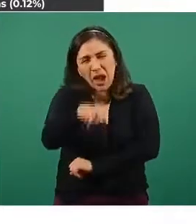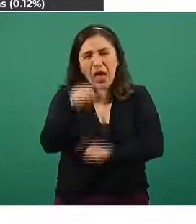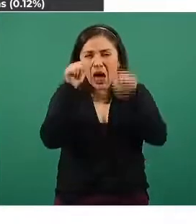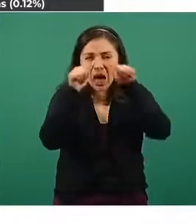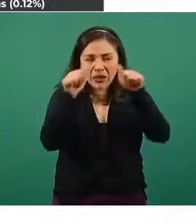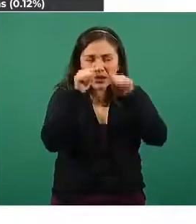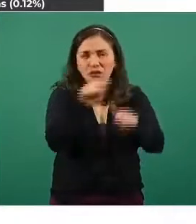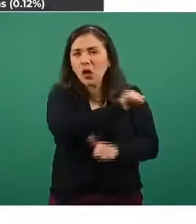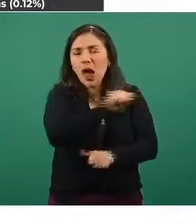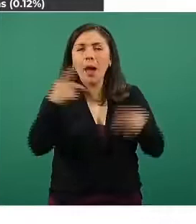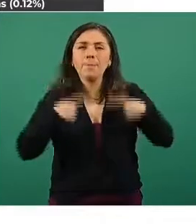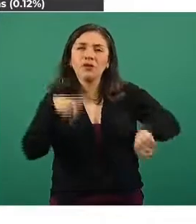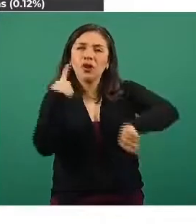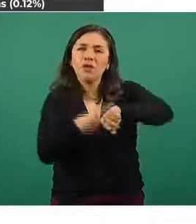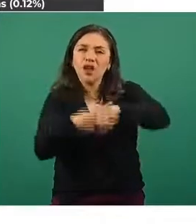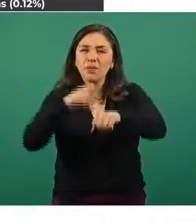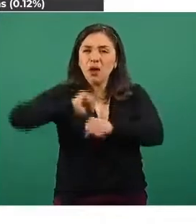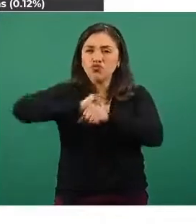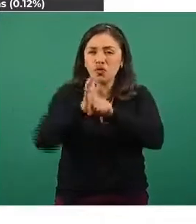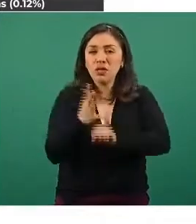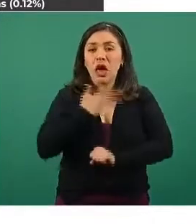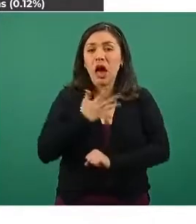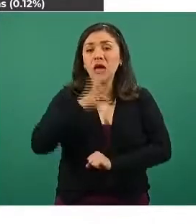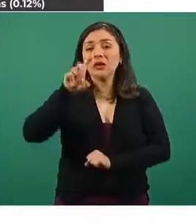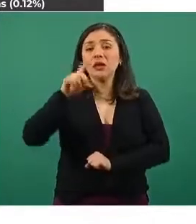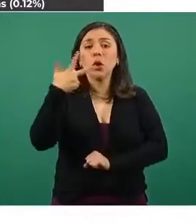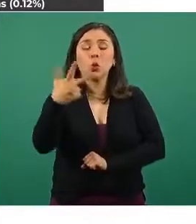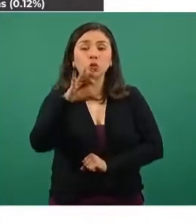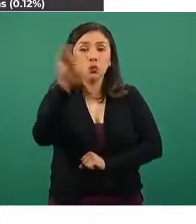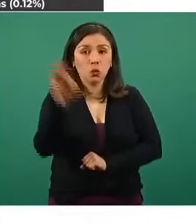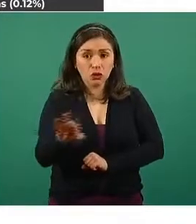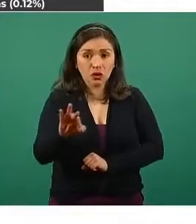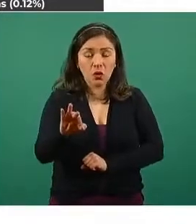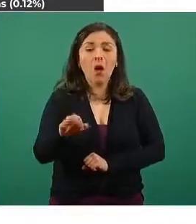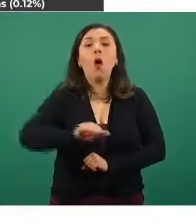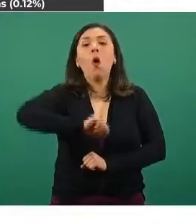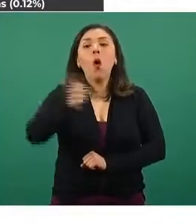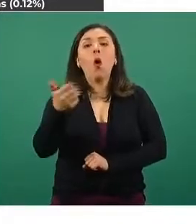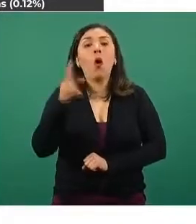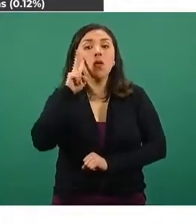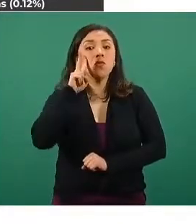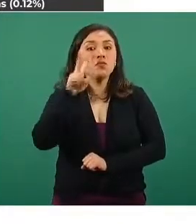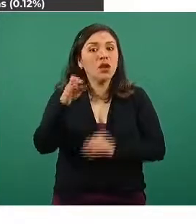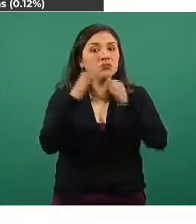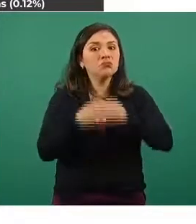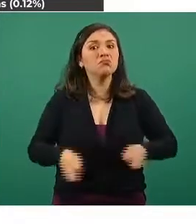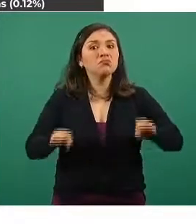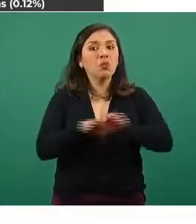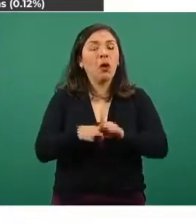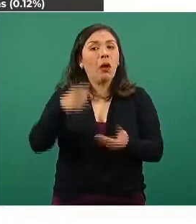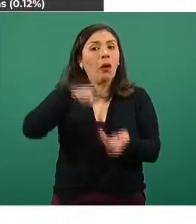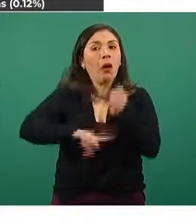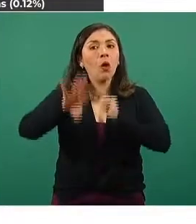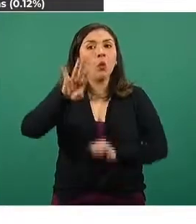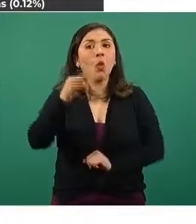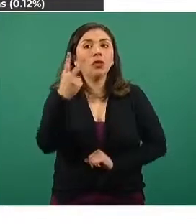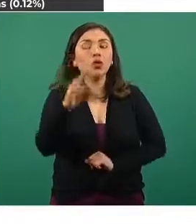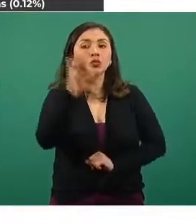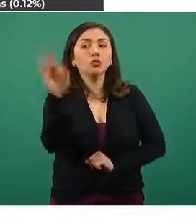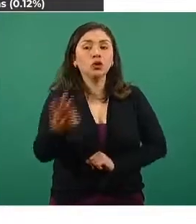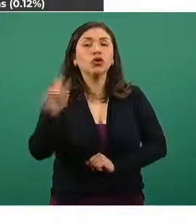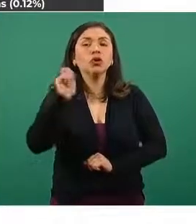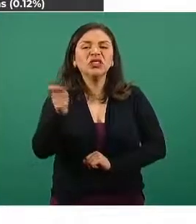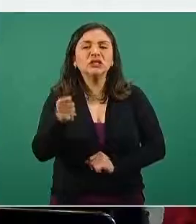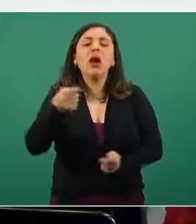con los pacientes COVID, un 38%. Y tenemos un monto importante que representa un 42%, son